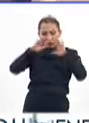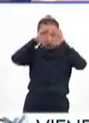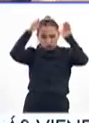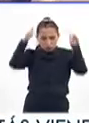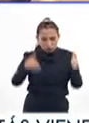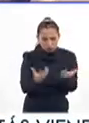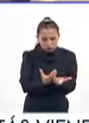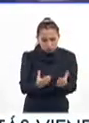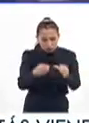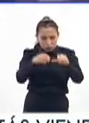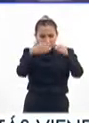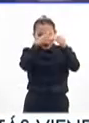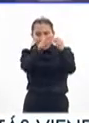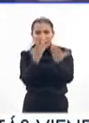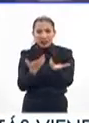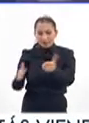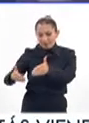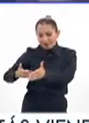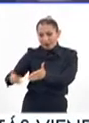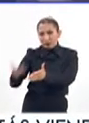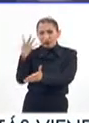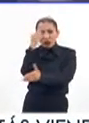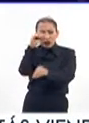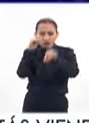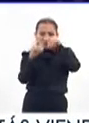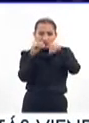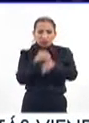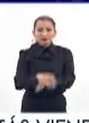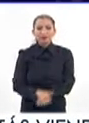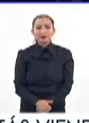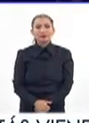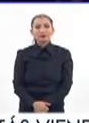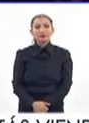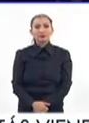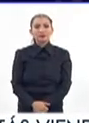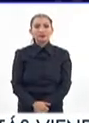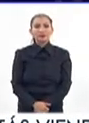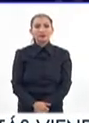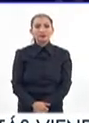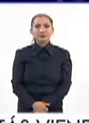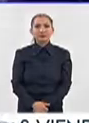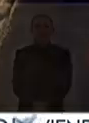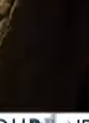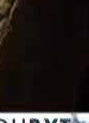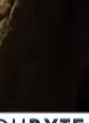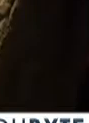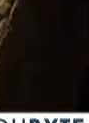urnas, incensarios y braseros bellamente labrados.